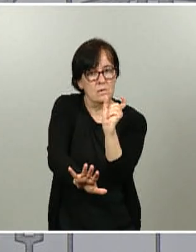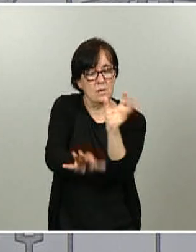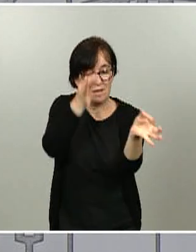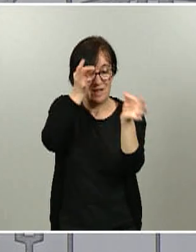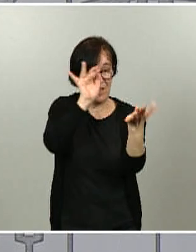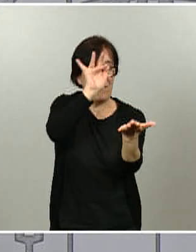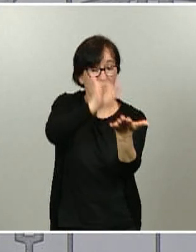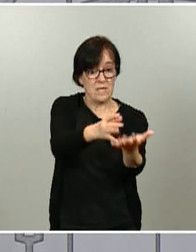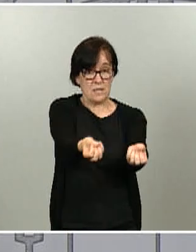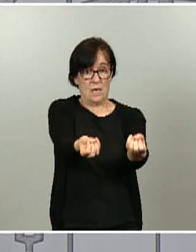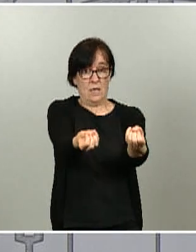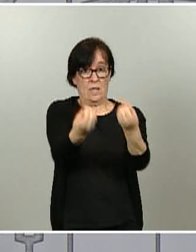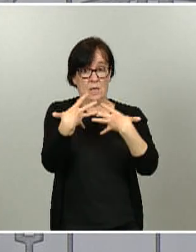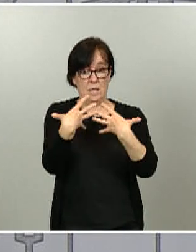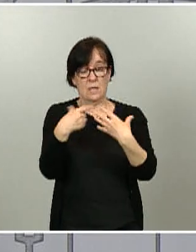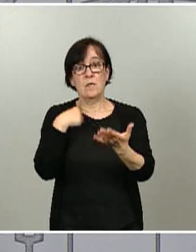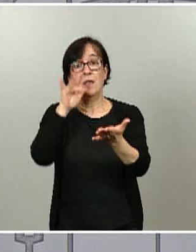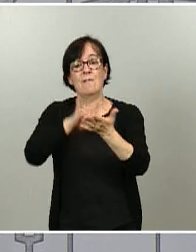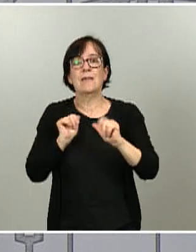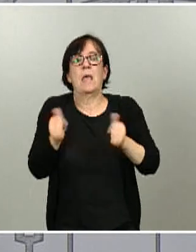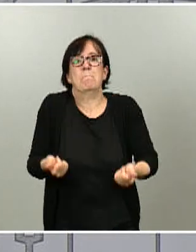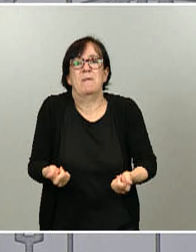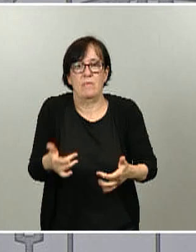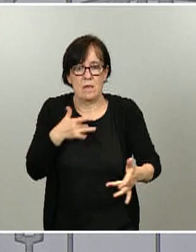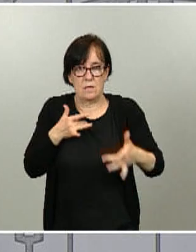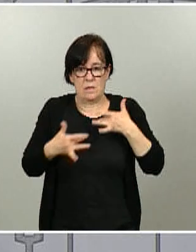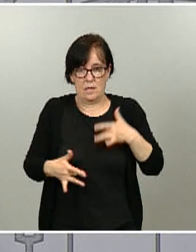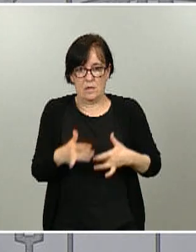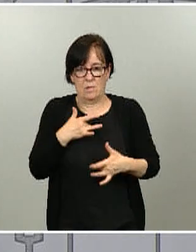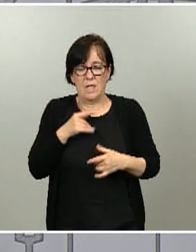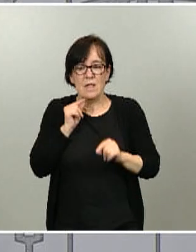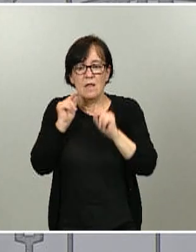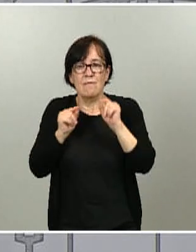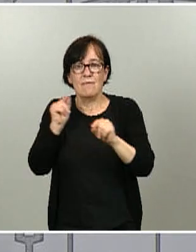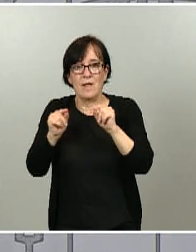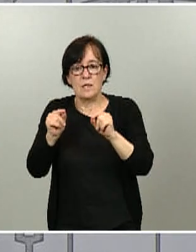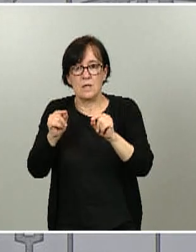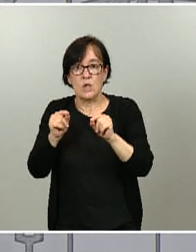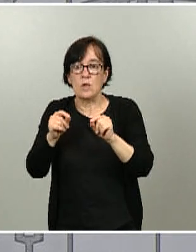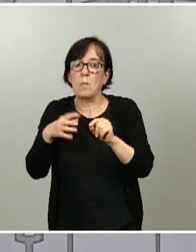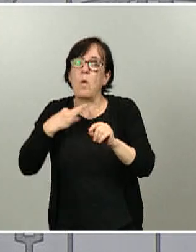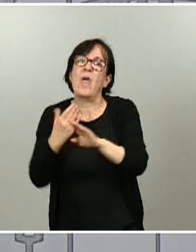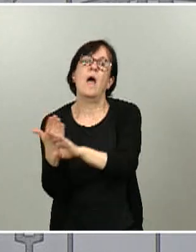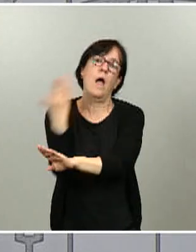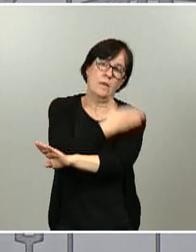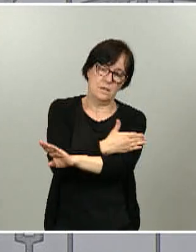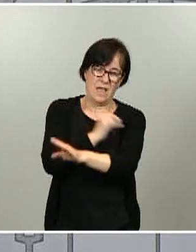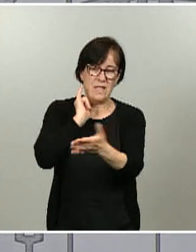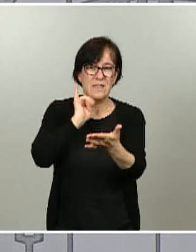que es un dato de fecha de inicio de síntomas y la infección se ha producido incluso antes. Y además hay otras fechas intermedias que